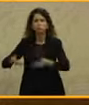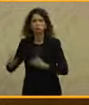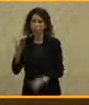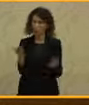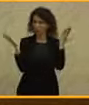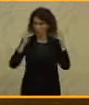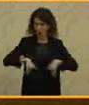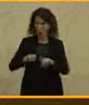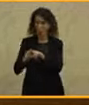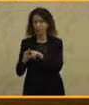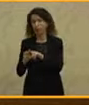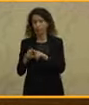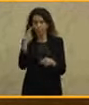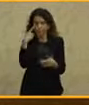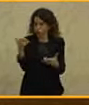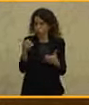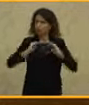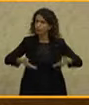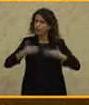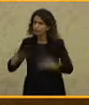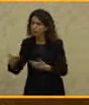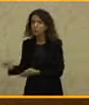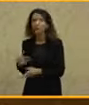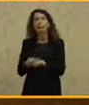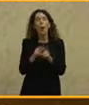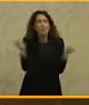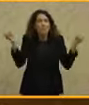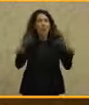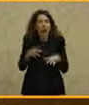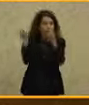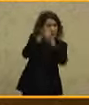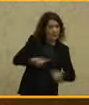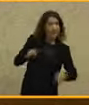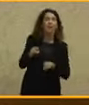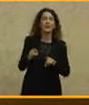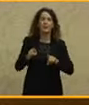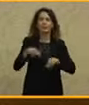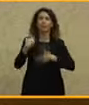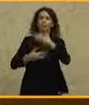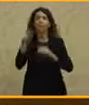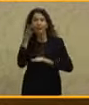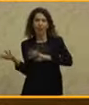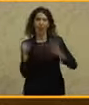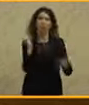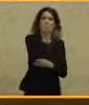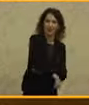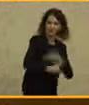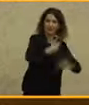iban quedando en evidencia. Hagamos que la magia de lo invisible vaya ganando terreno a la realidad.